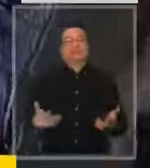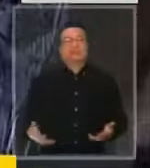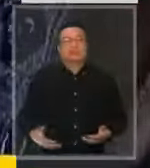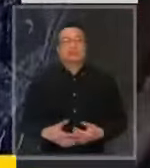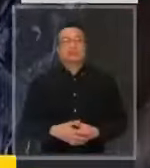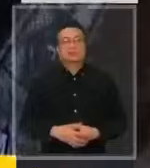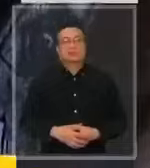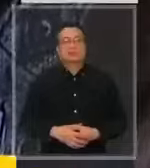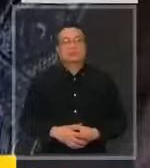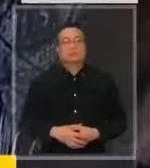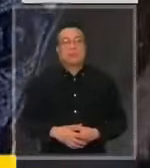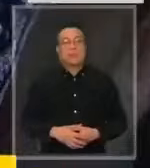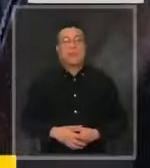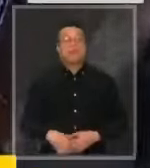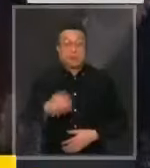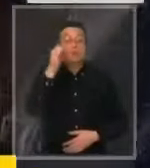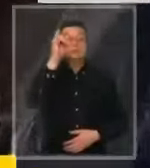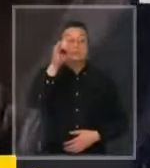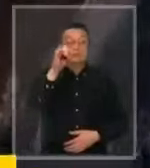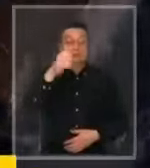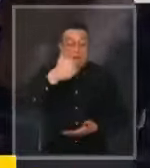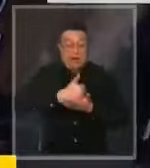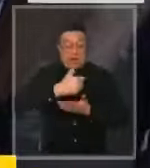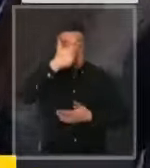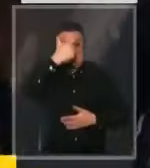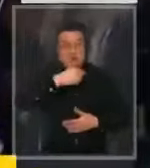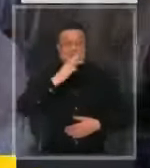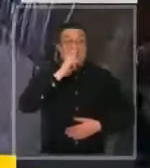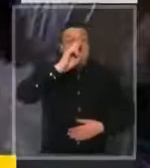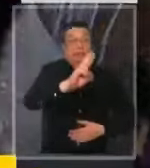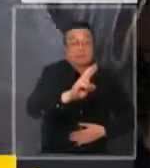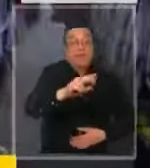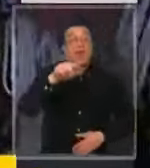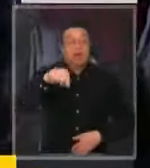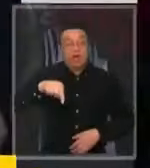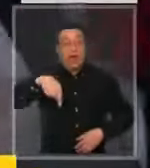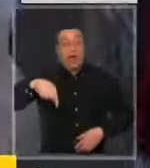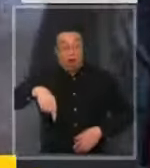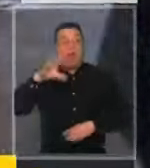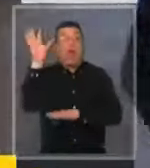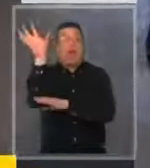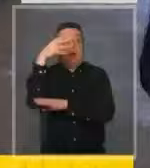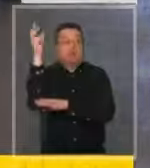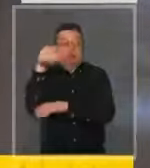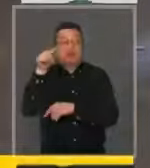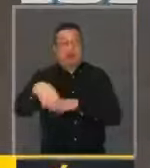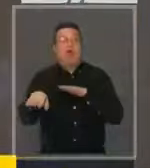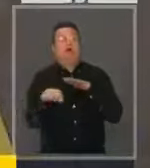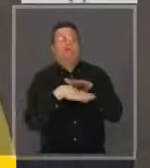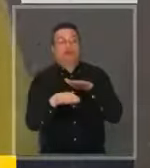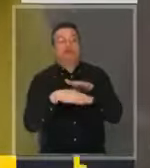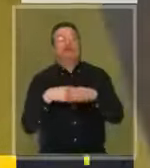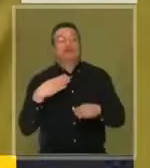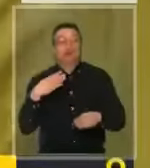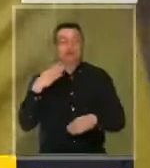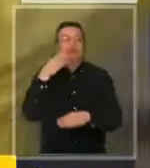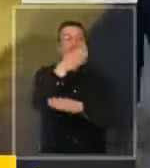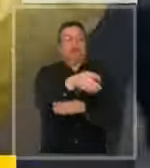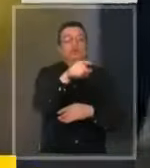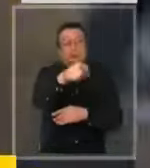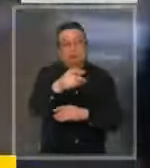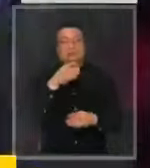¿Terreno? ¿Quieren un alcalde en terreno? Sí, exactamente. Se dirige en este momento una ambulancia al lugar para poder acompañar a la persona que